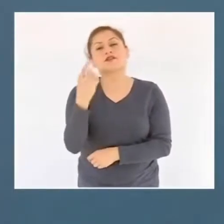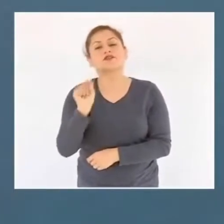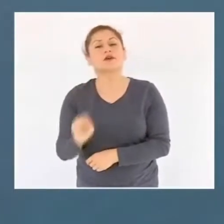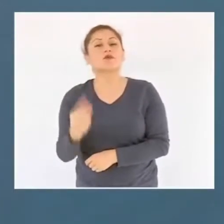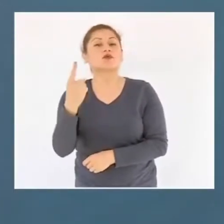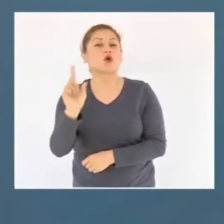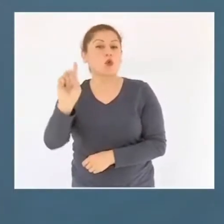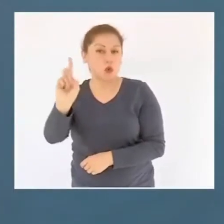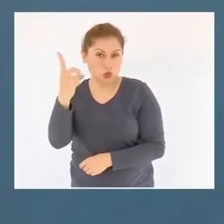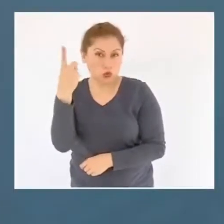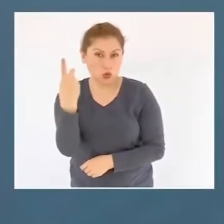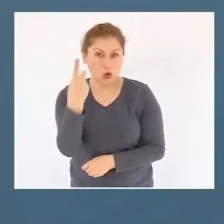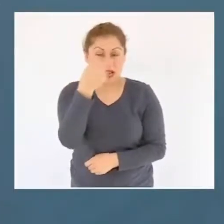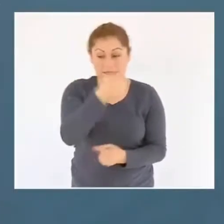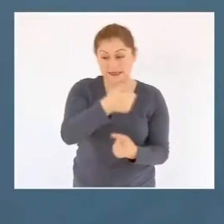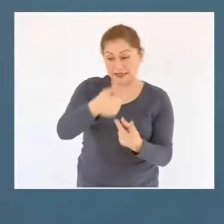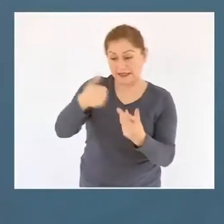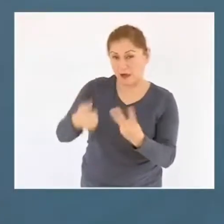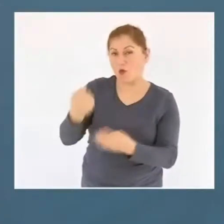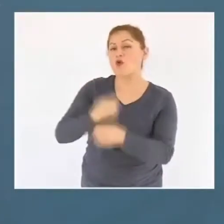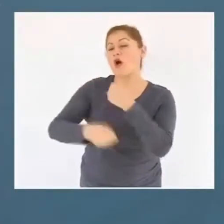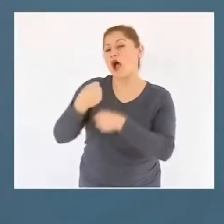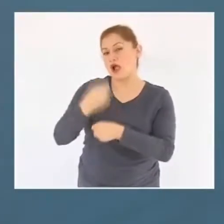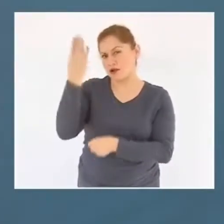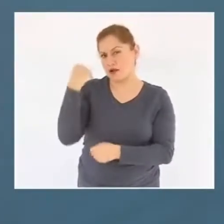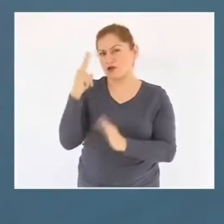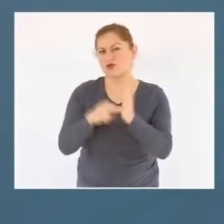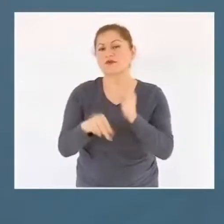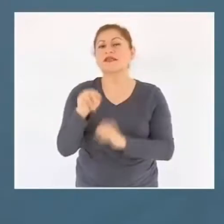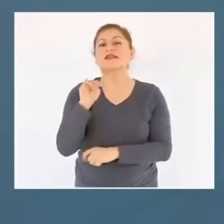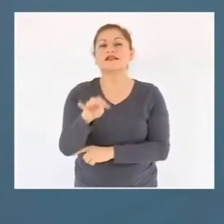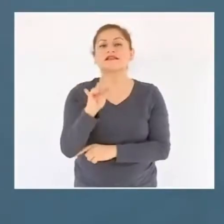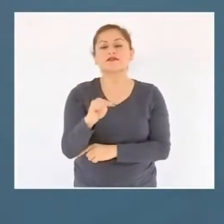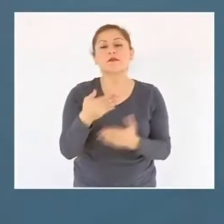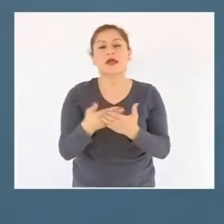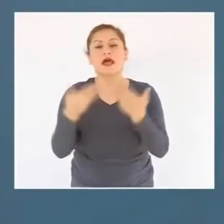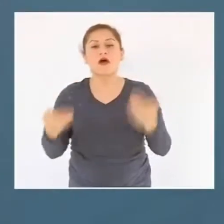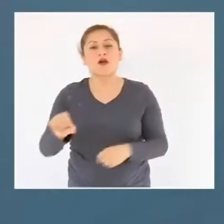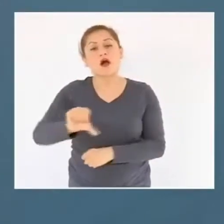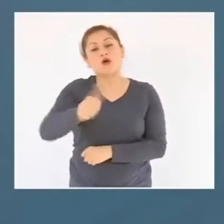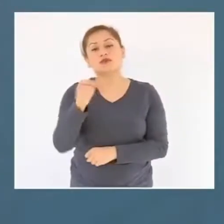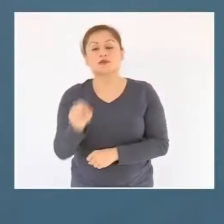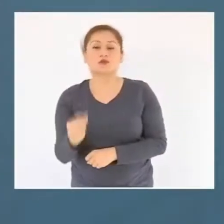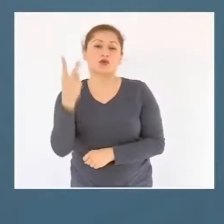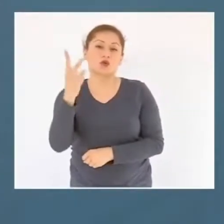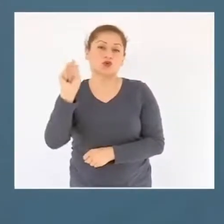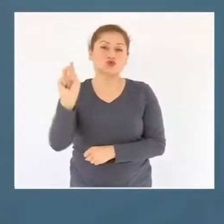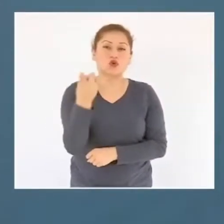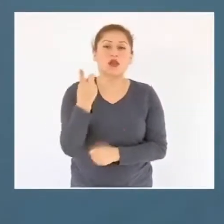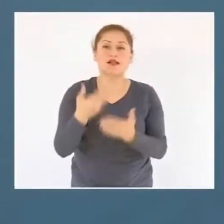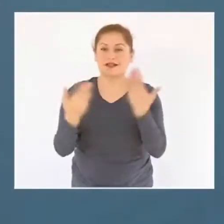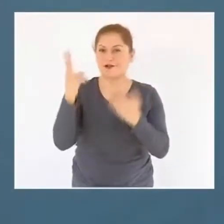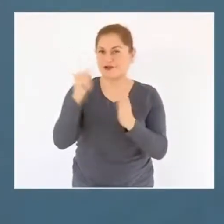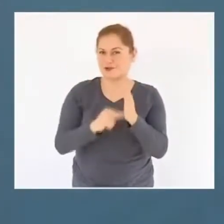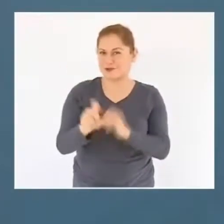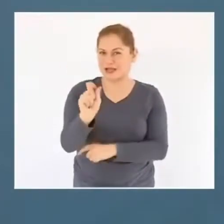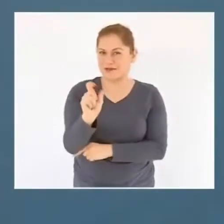$14.1 por barril en 2019 a $11.2 en 2020, es decir,